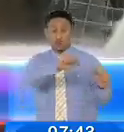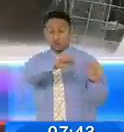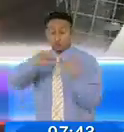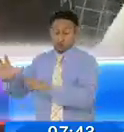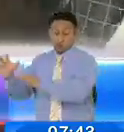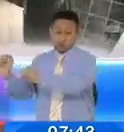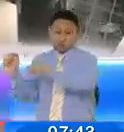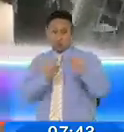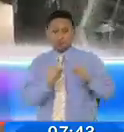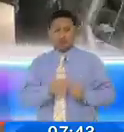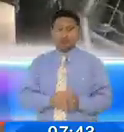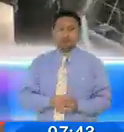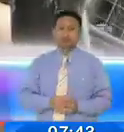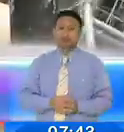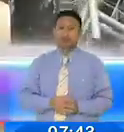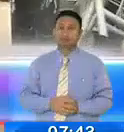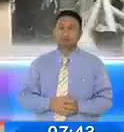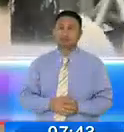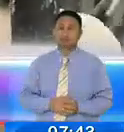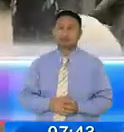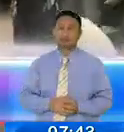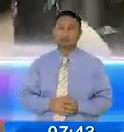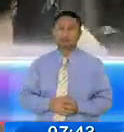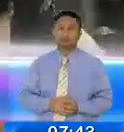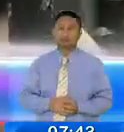paso al Palacio de Gobierno.